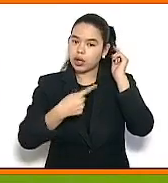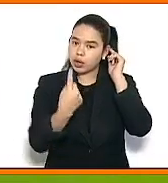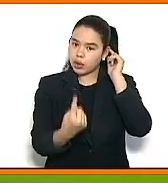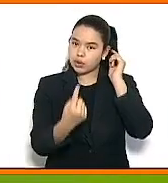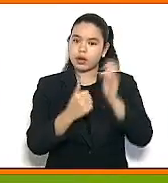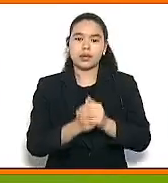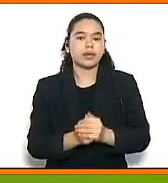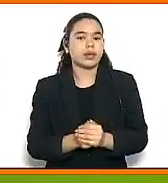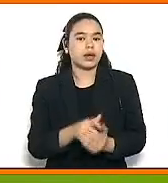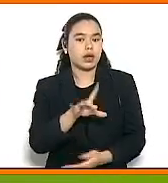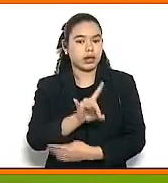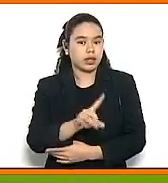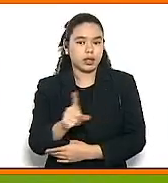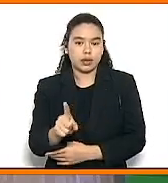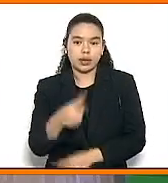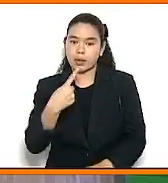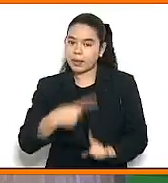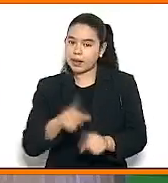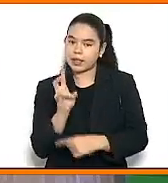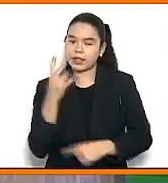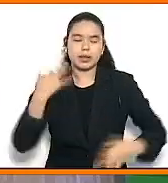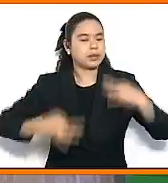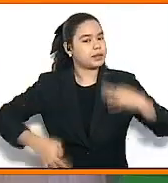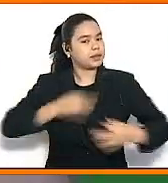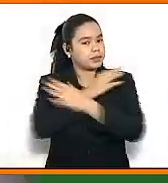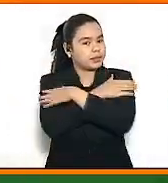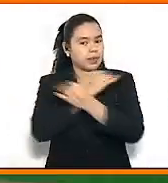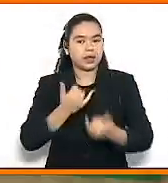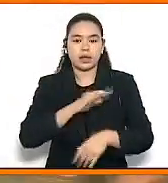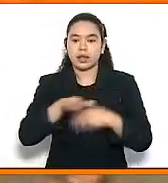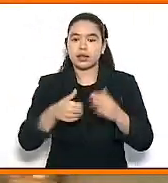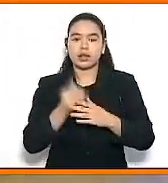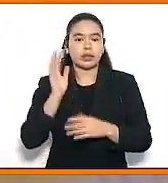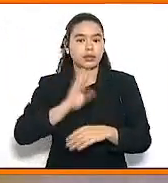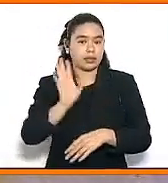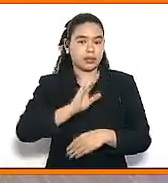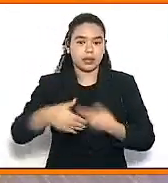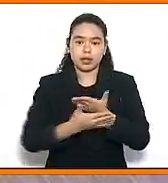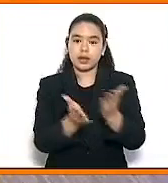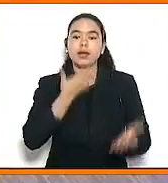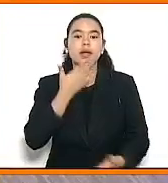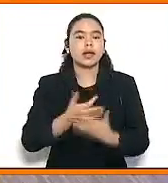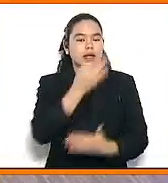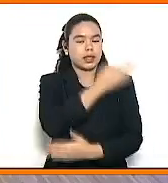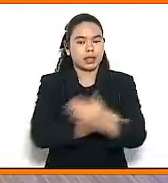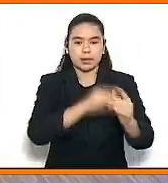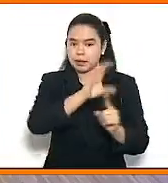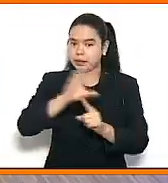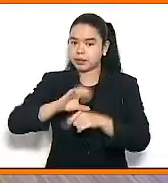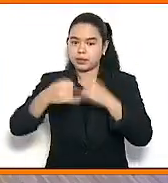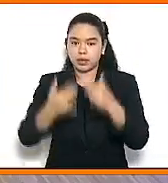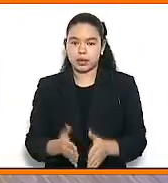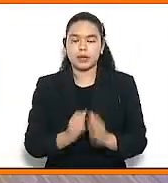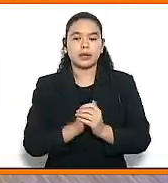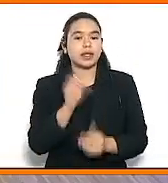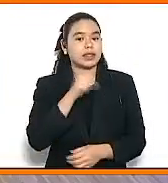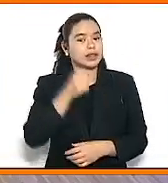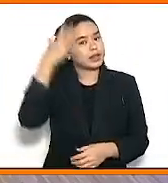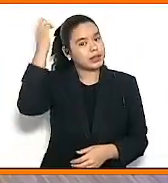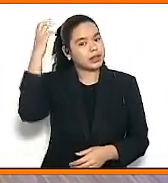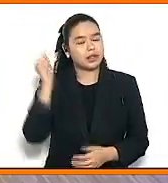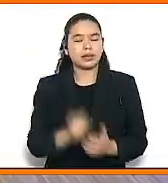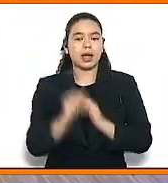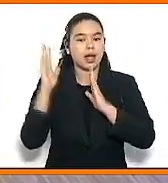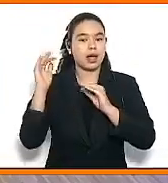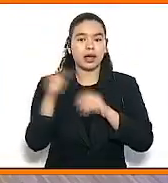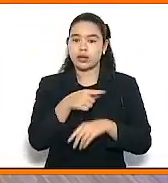1, 81 más 7. Felicidades. Nos despedimos deseándoles una linda tarde a cada uno de nuestros jugadores. Así es, Charlene. Espero